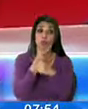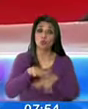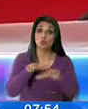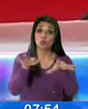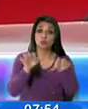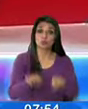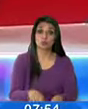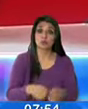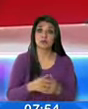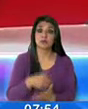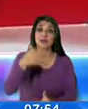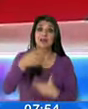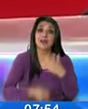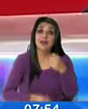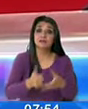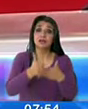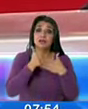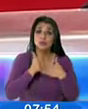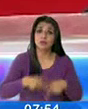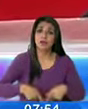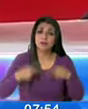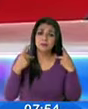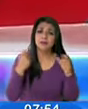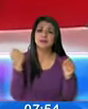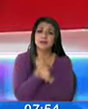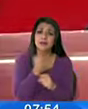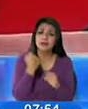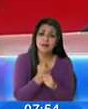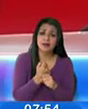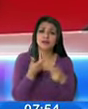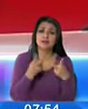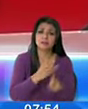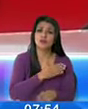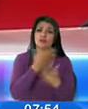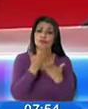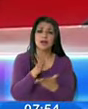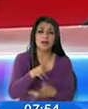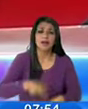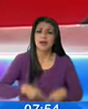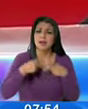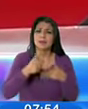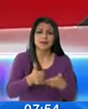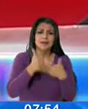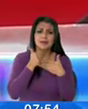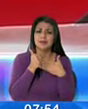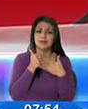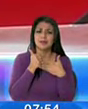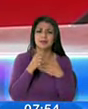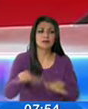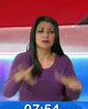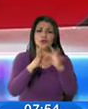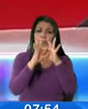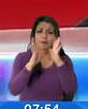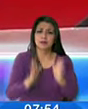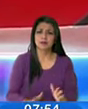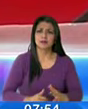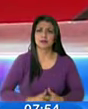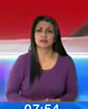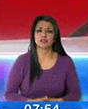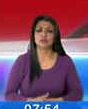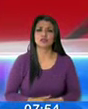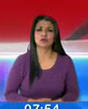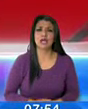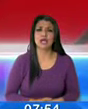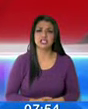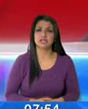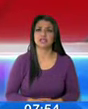la leche vivimos, de la leche trabajamos, de la leche confiamos, es el sustento de la vida de nuestros compañeros en las comunidades. El